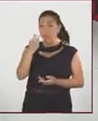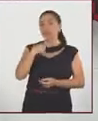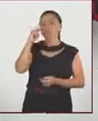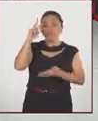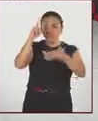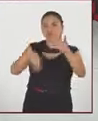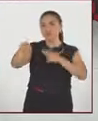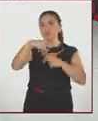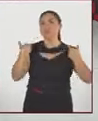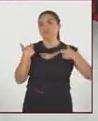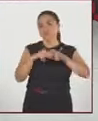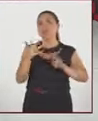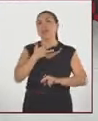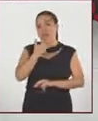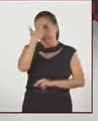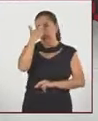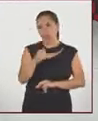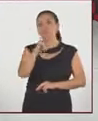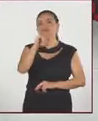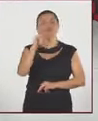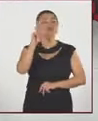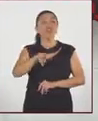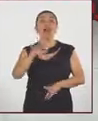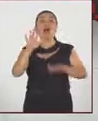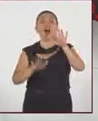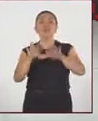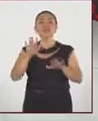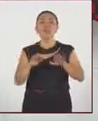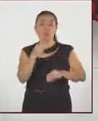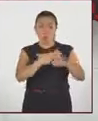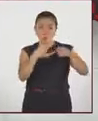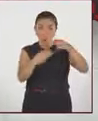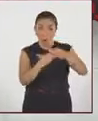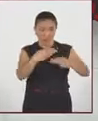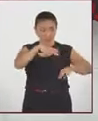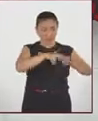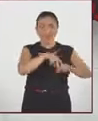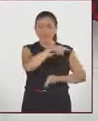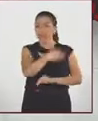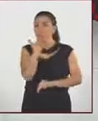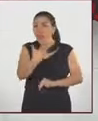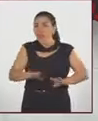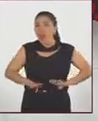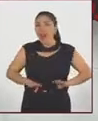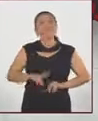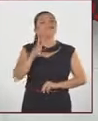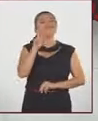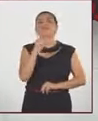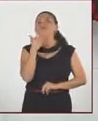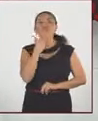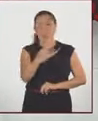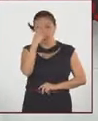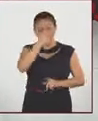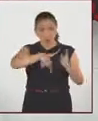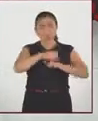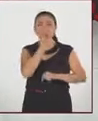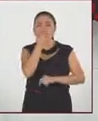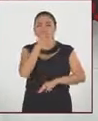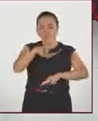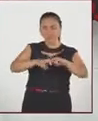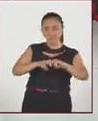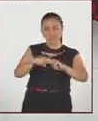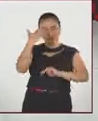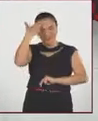docentes, ¿no? Muchas veces el mobiliario no es el más adecuado para los alumnos.